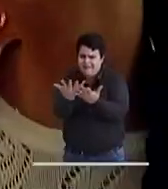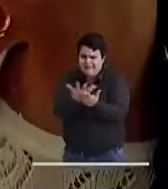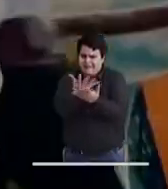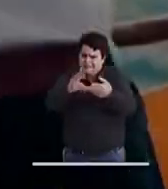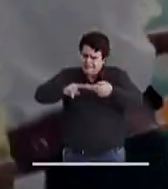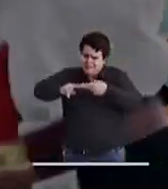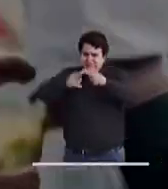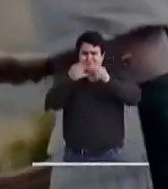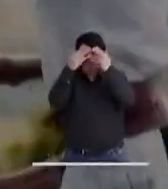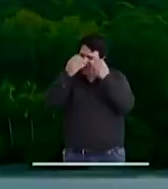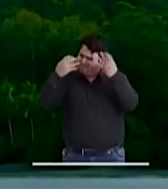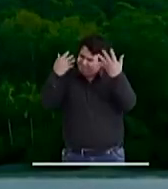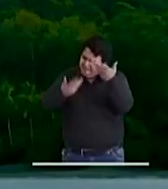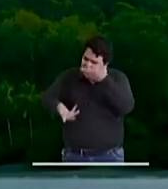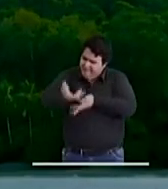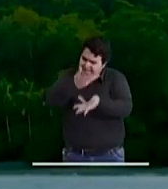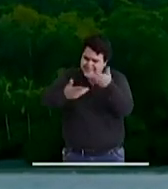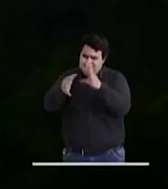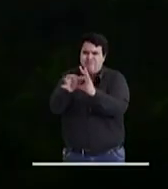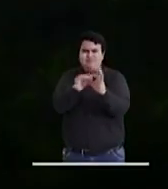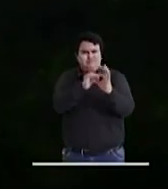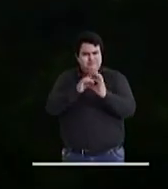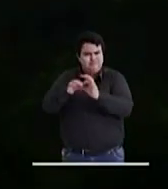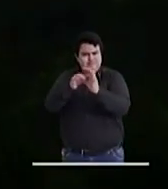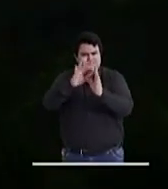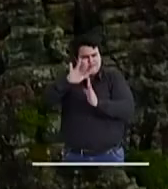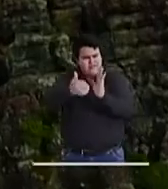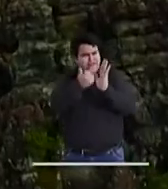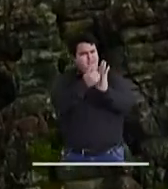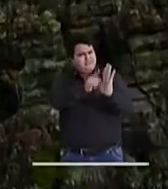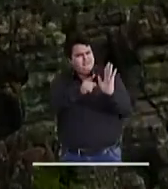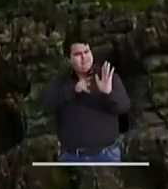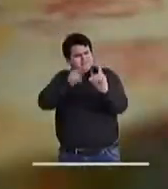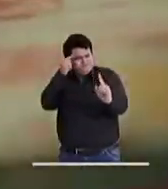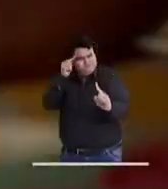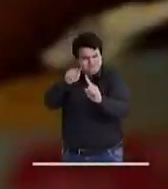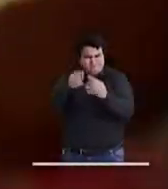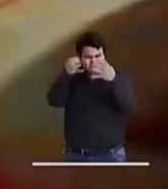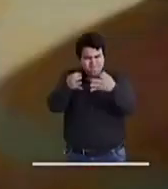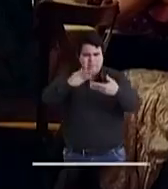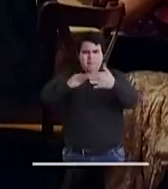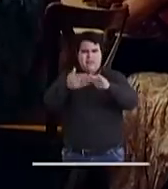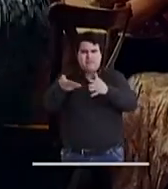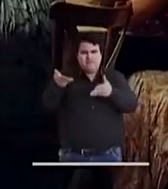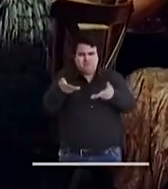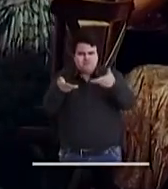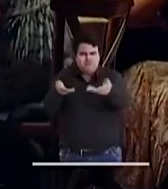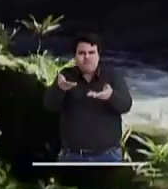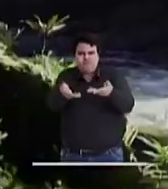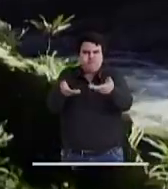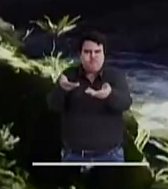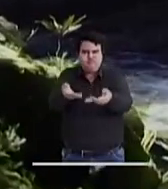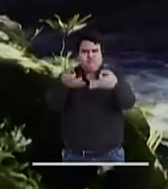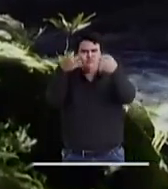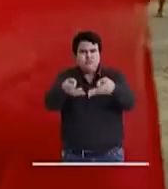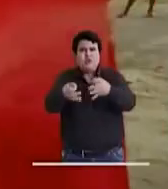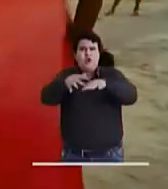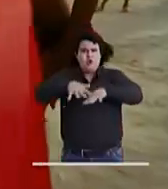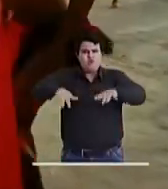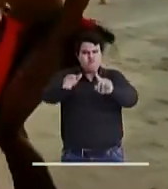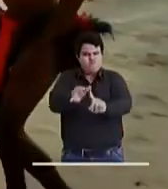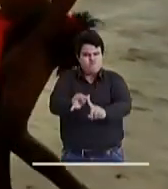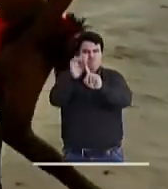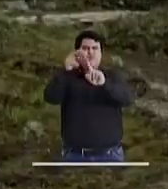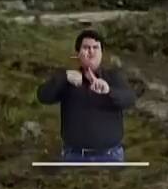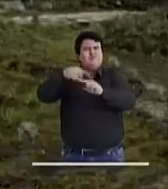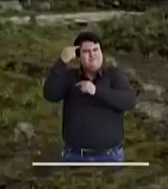usar, cómo se puede vincular. Pero si este año es la primera vez que vamos a tener ya el resultado de estos empresarios que han aplicado